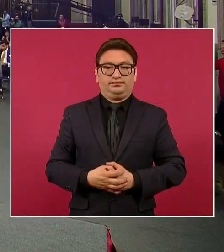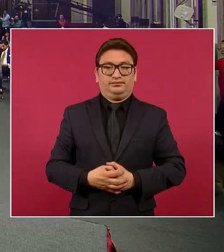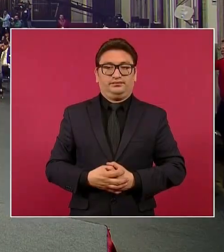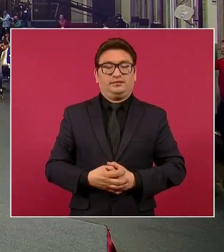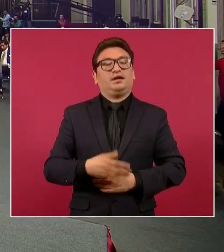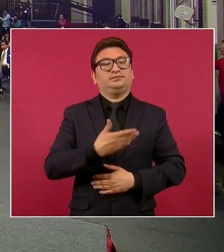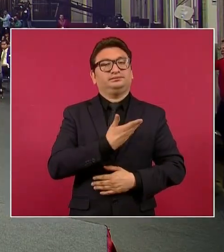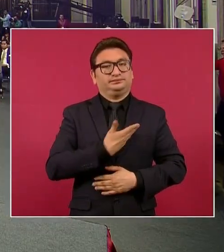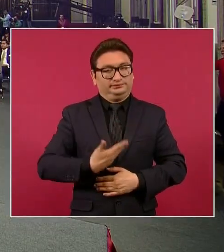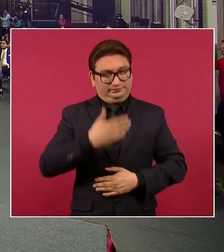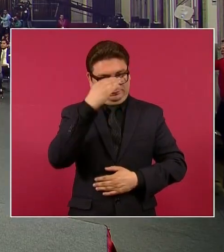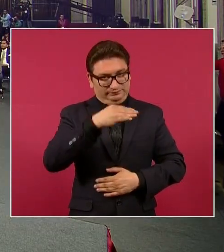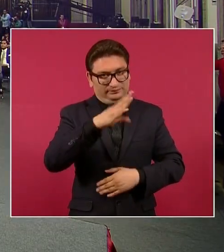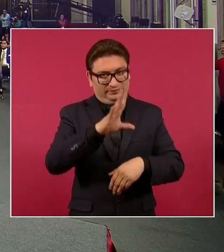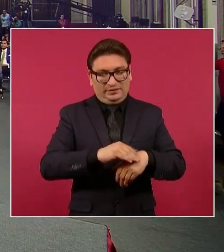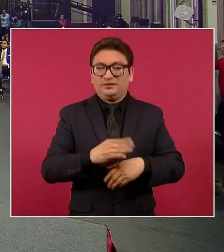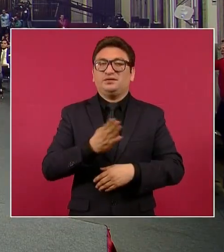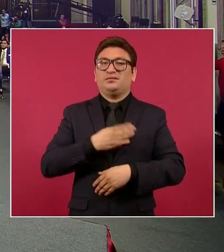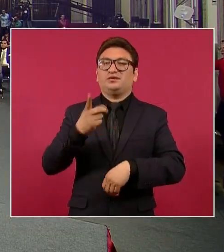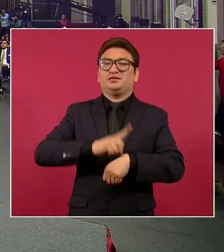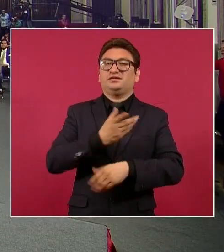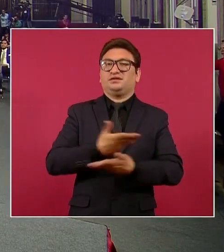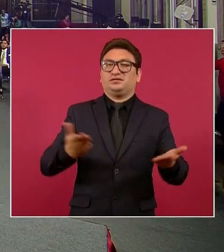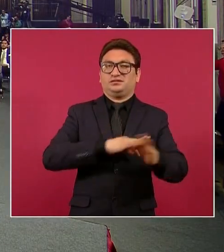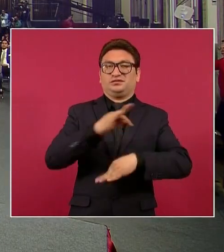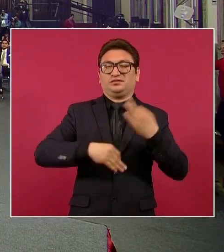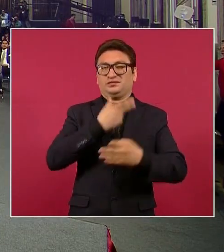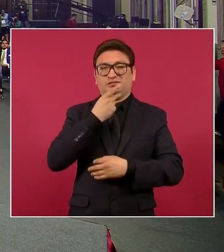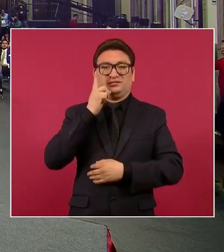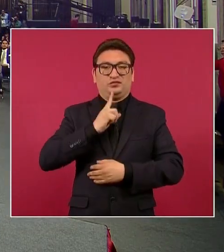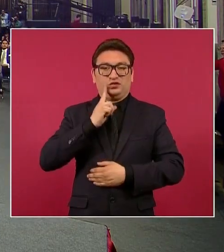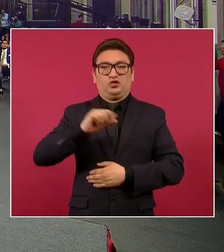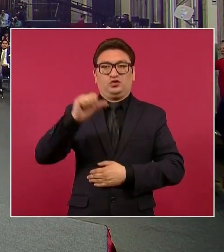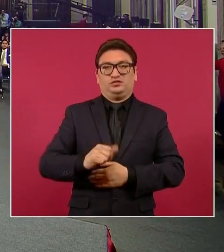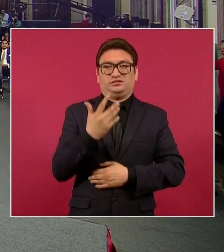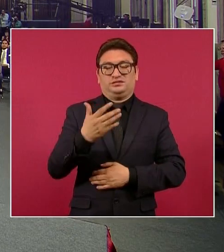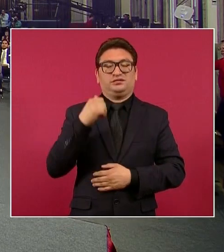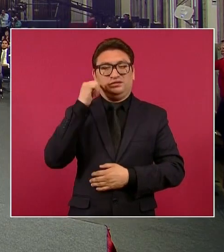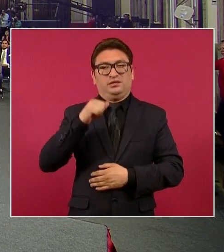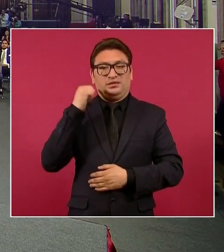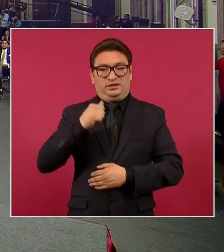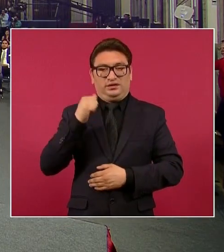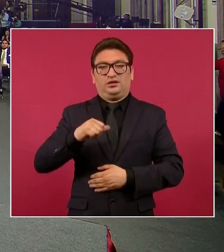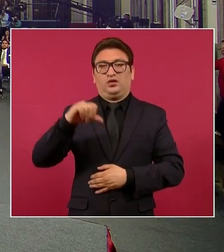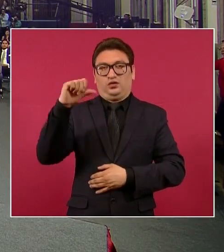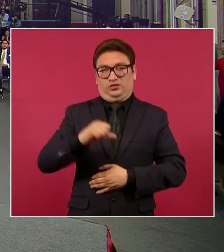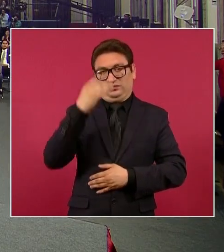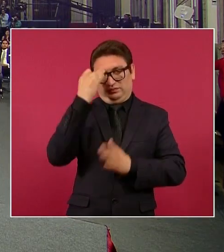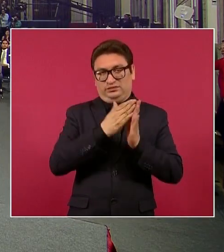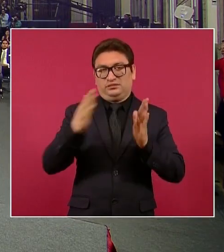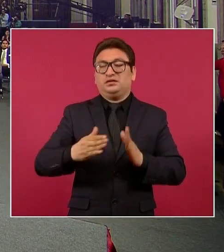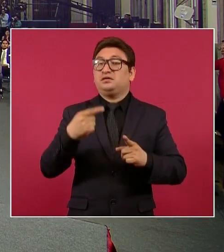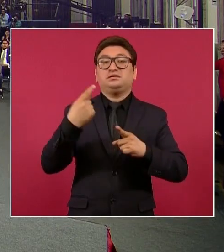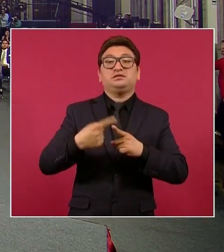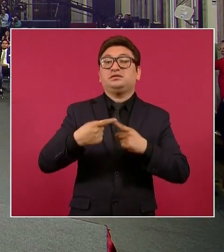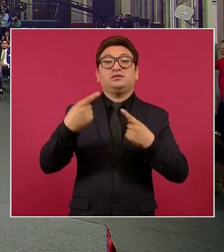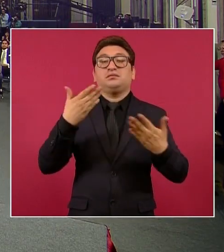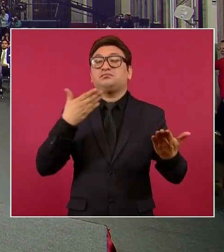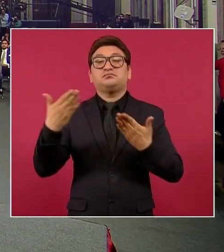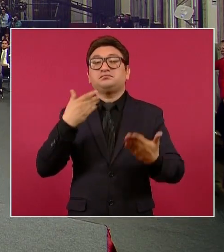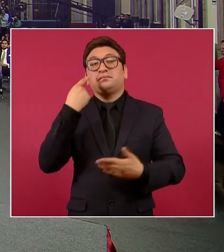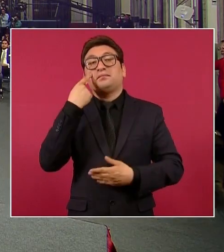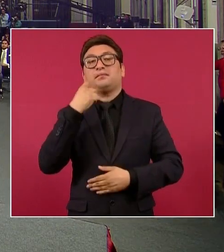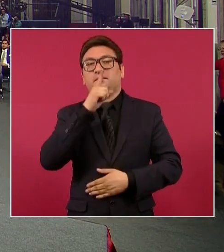Con su permiso, señor presidente. Buenos días a todas, a todos. Hoy es 5 de abril. Esta es la sección ¿Quiénes quieren las mentiras de la